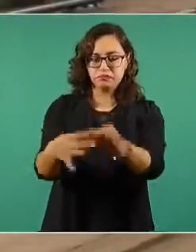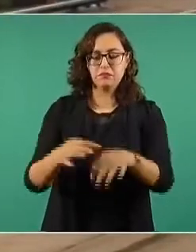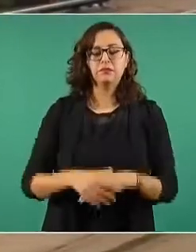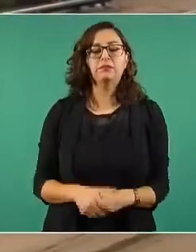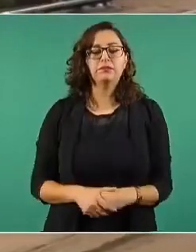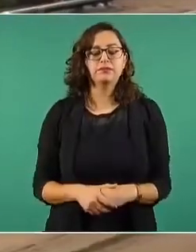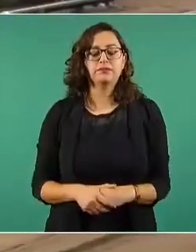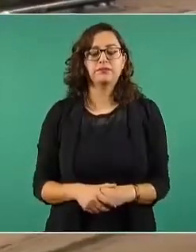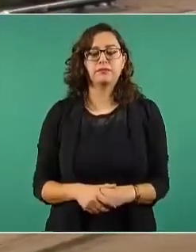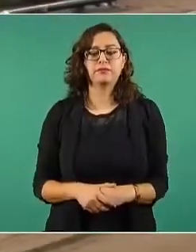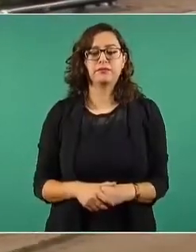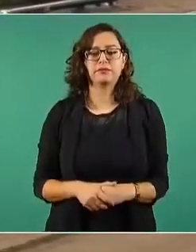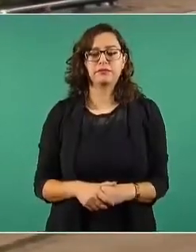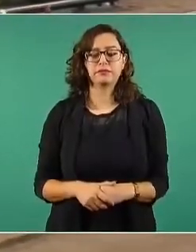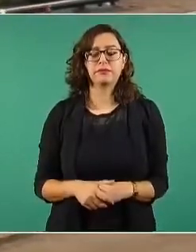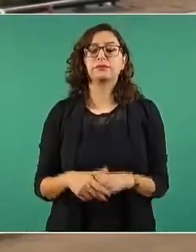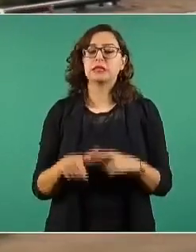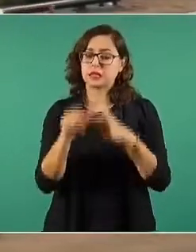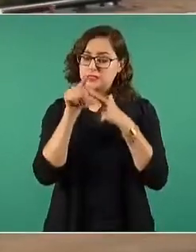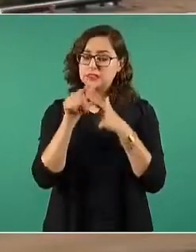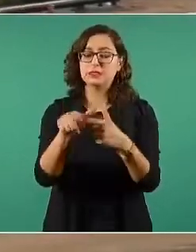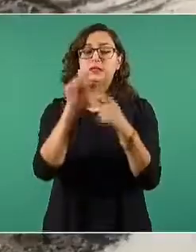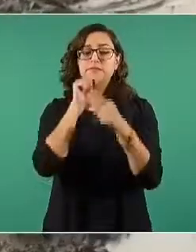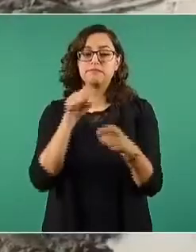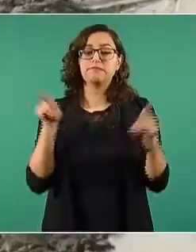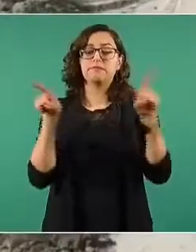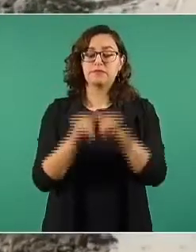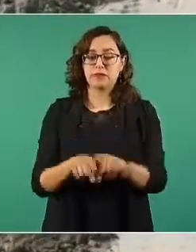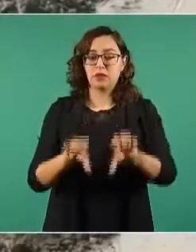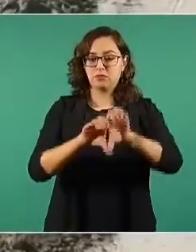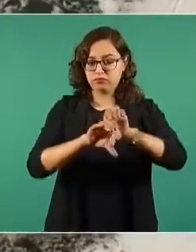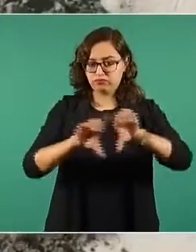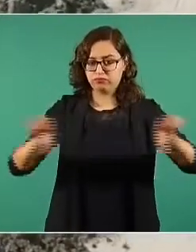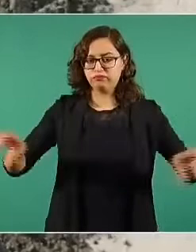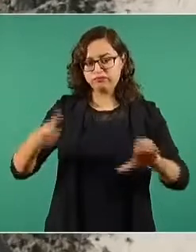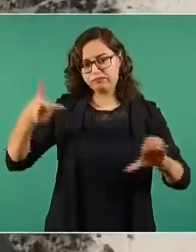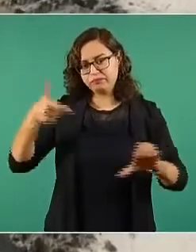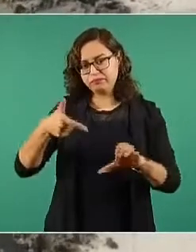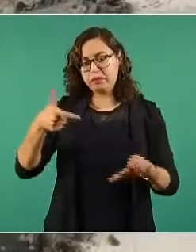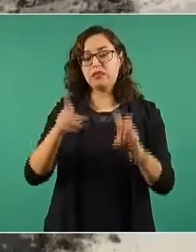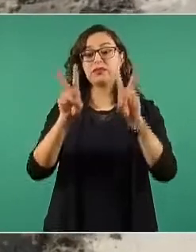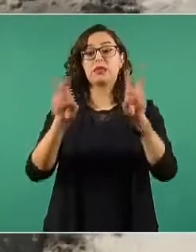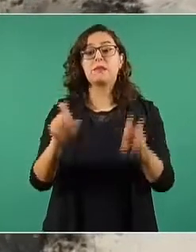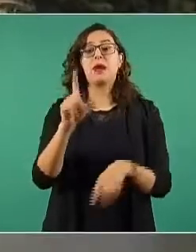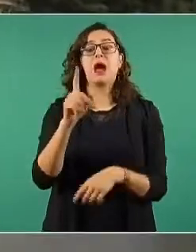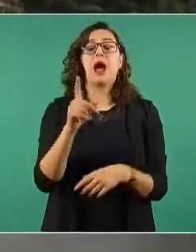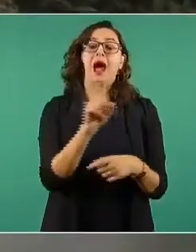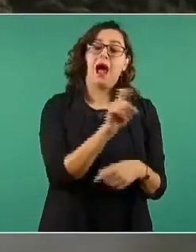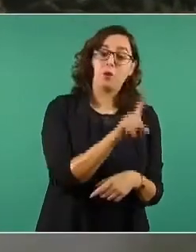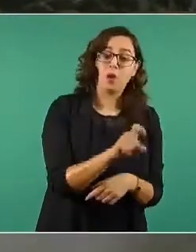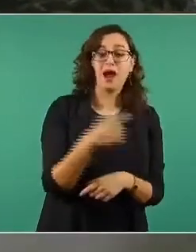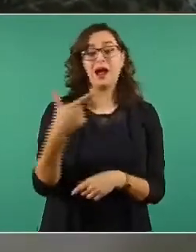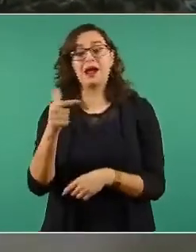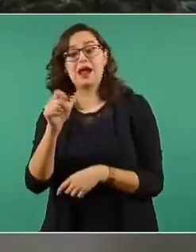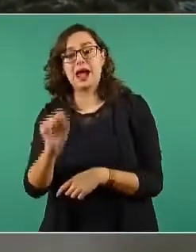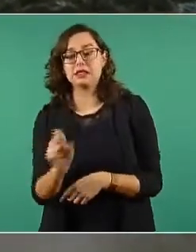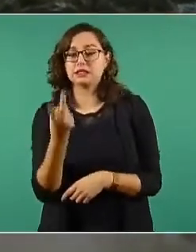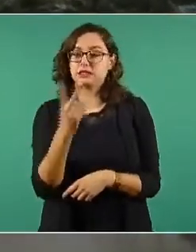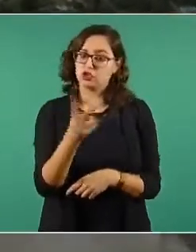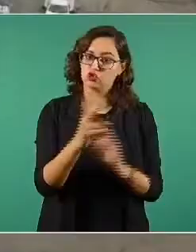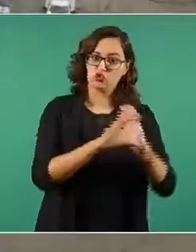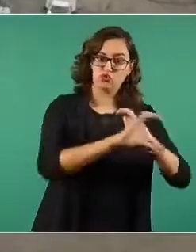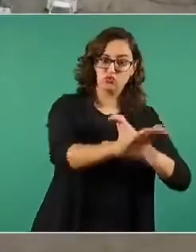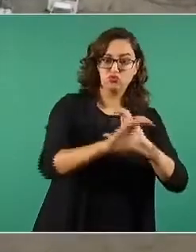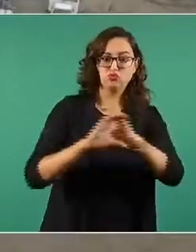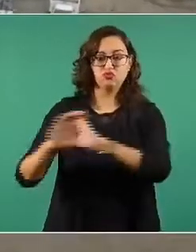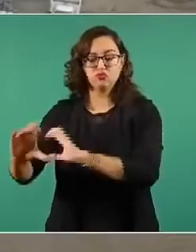de integración, continúan los trabajos de instalación y soldadura de tubería correspondiente al acueducto y gasoducto en sus diversos tramos y peras de